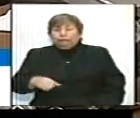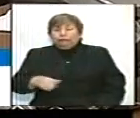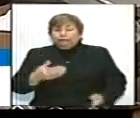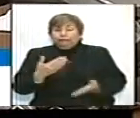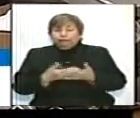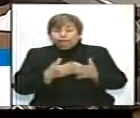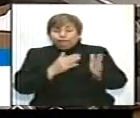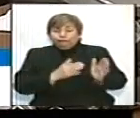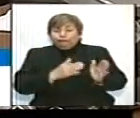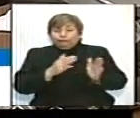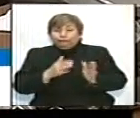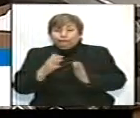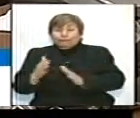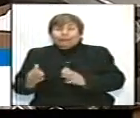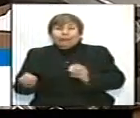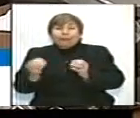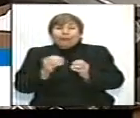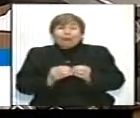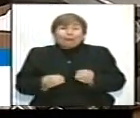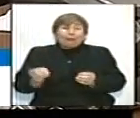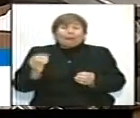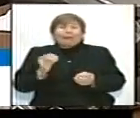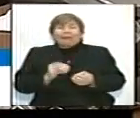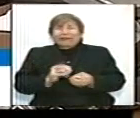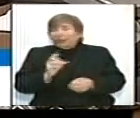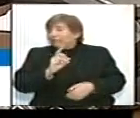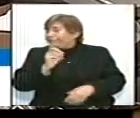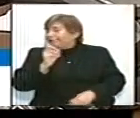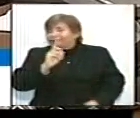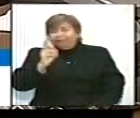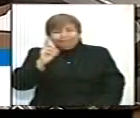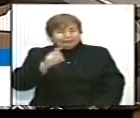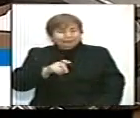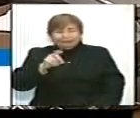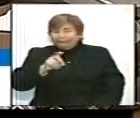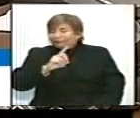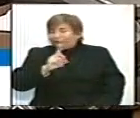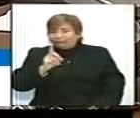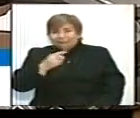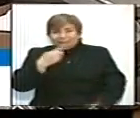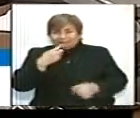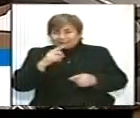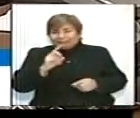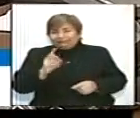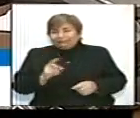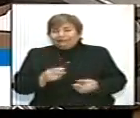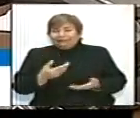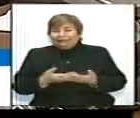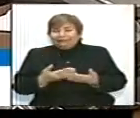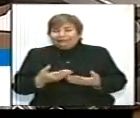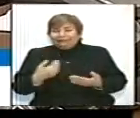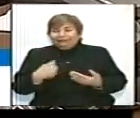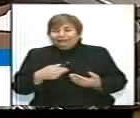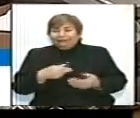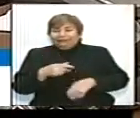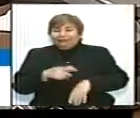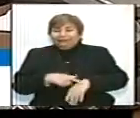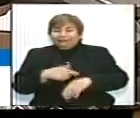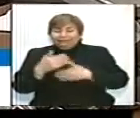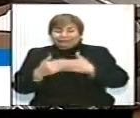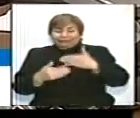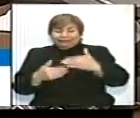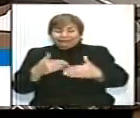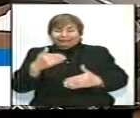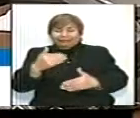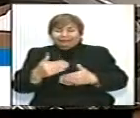en proceso de poderlos implementar. Definitivamente esto no se requiere para poder convocar el proceso, se requiere que durante el proceso que